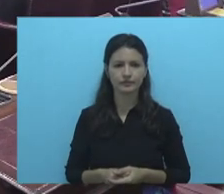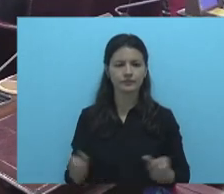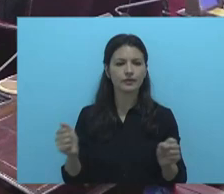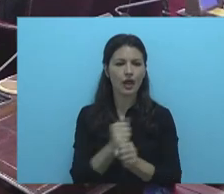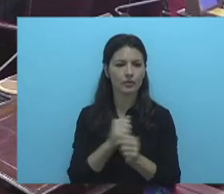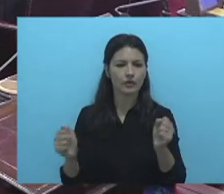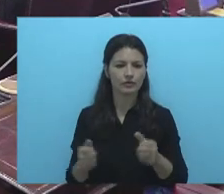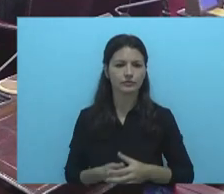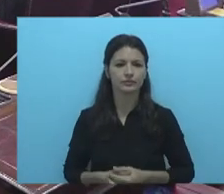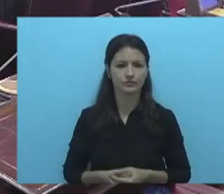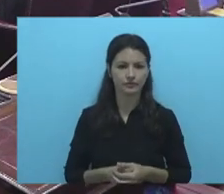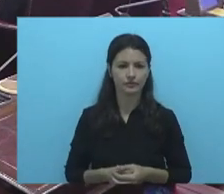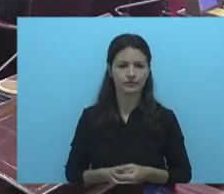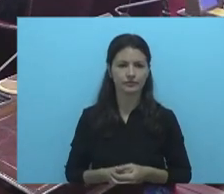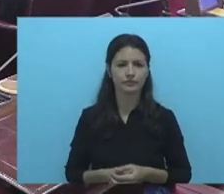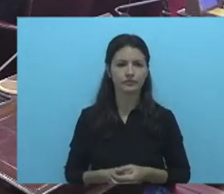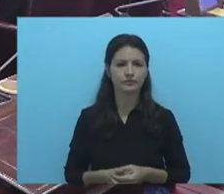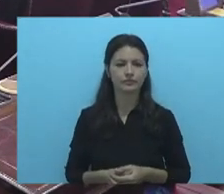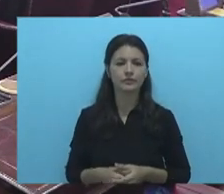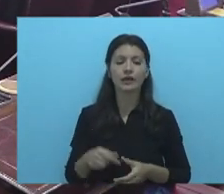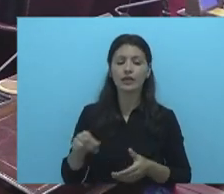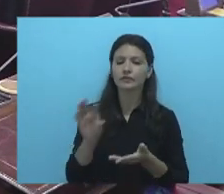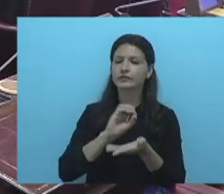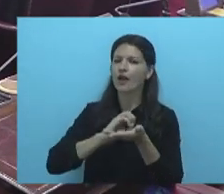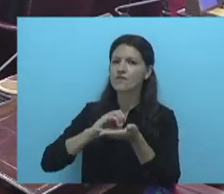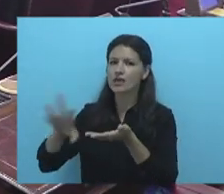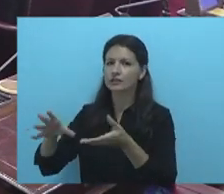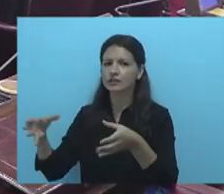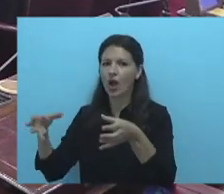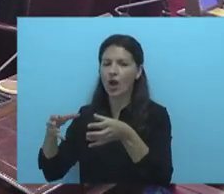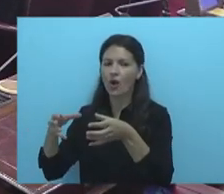resulta aprobado. En consecuencia, el veto con las enmiendas